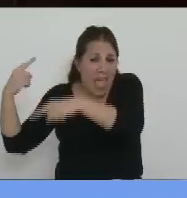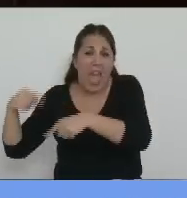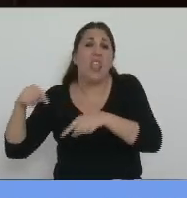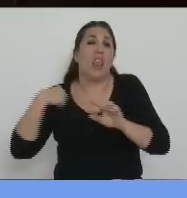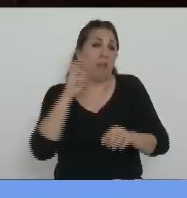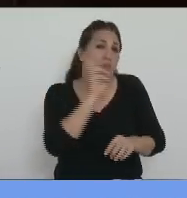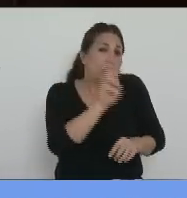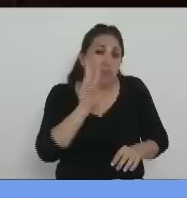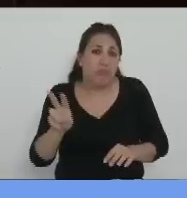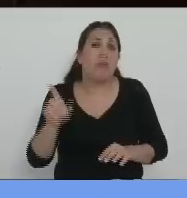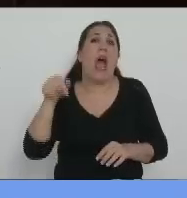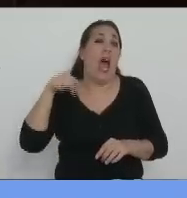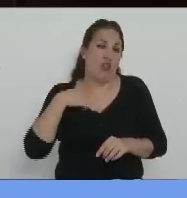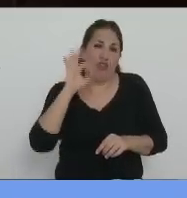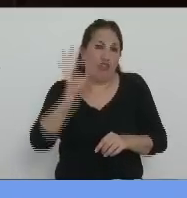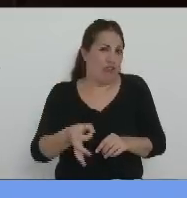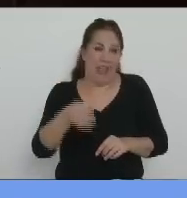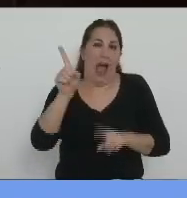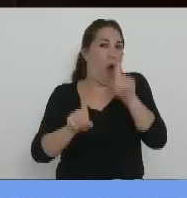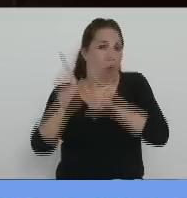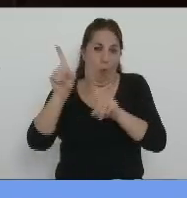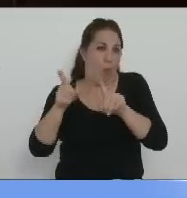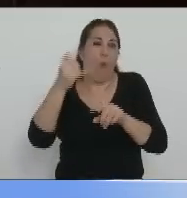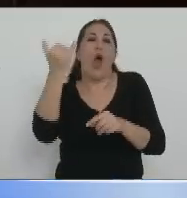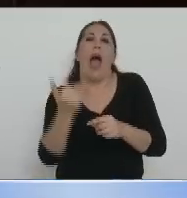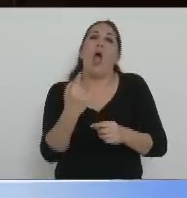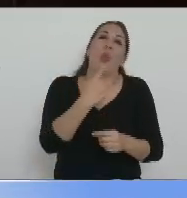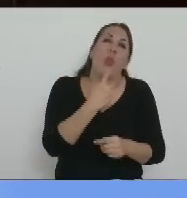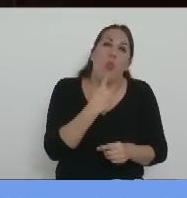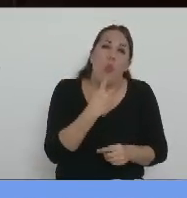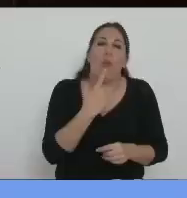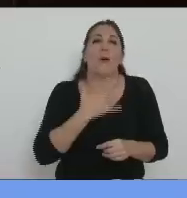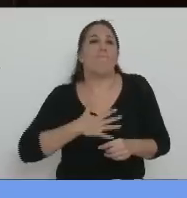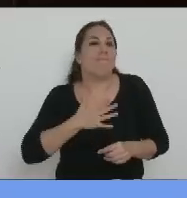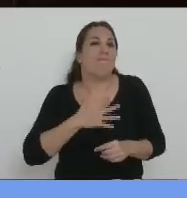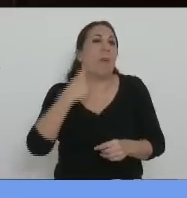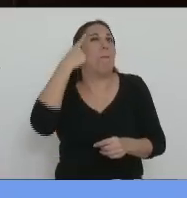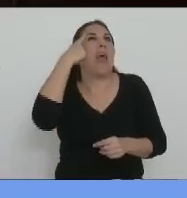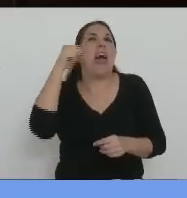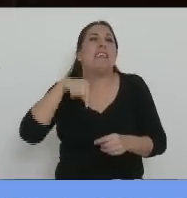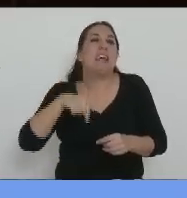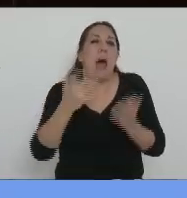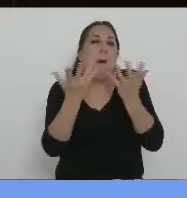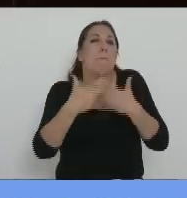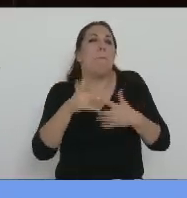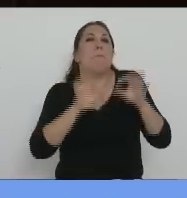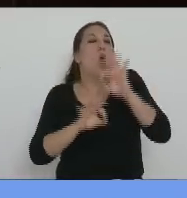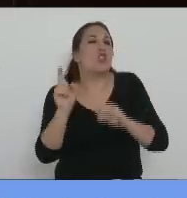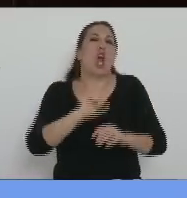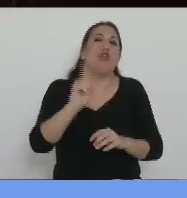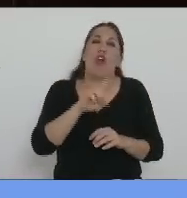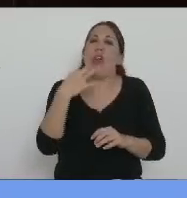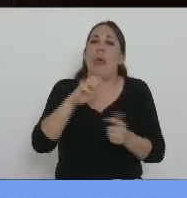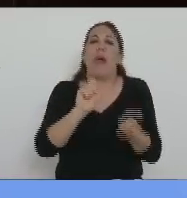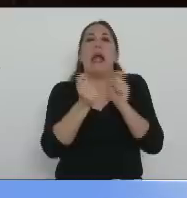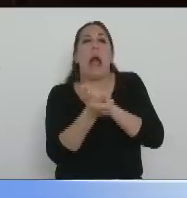que no nos van a acompañar porque a lo mejor tienen dudas creen que no es un buen proyecto que habría que mejorarlo